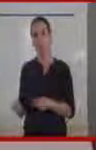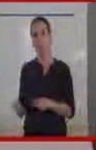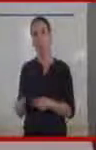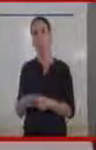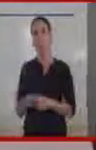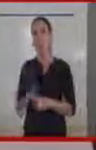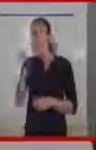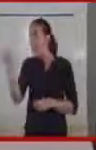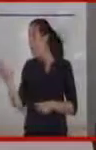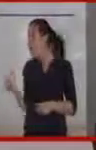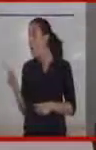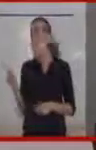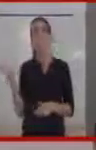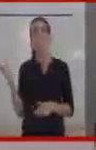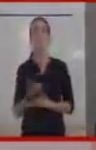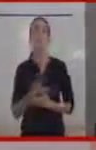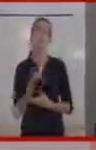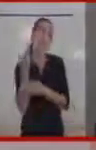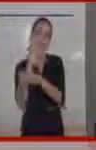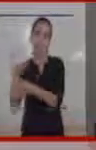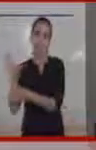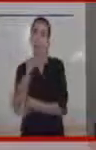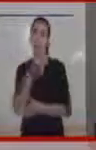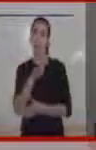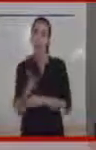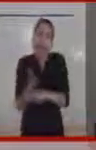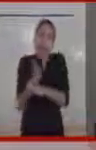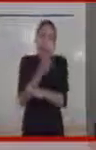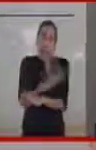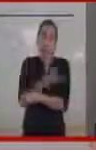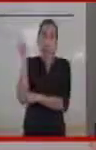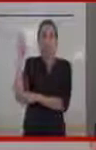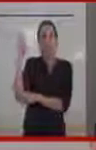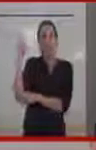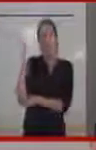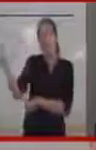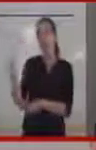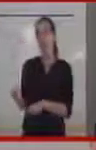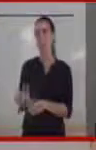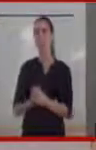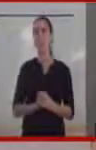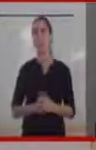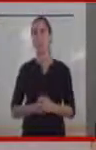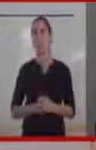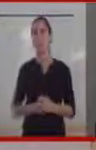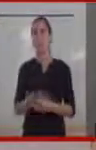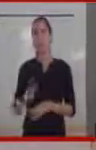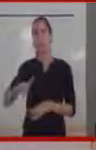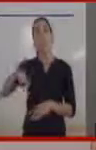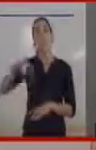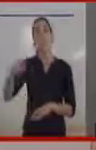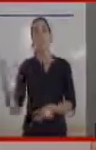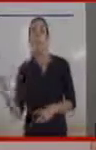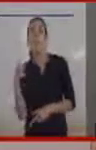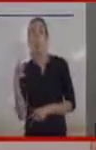a cada uno de estos expertos pues los voy a ir presentando antes de la ponencia que cada uno de ellos va a hacer. Después de que hayan acabado